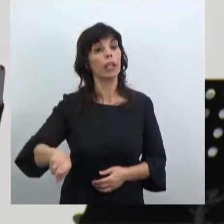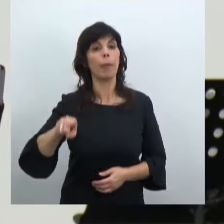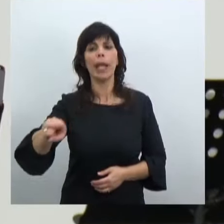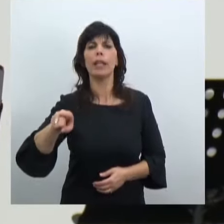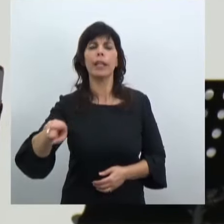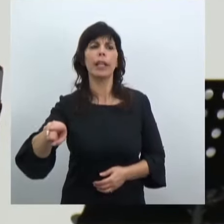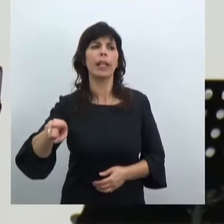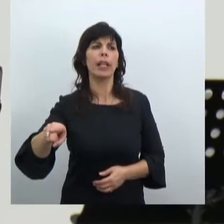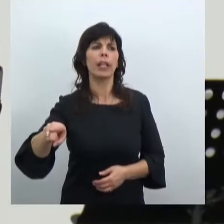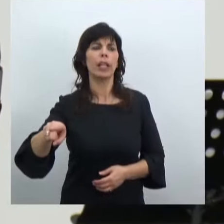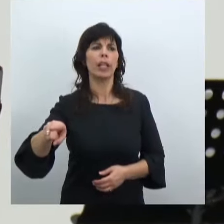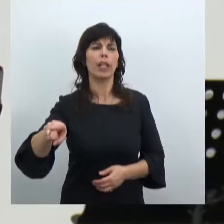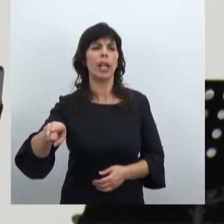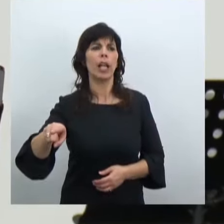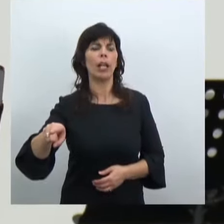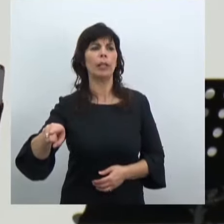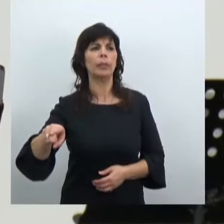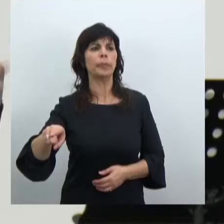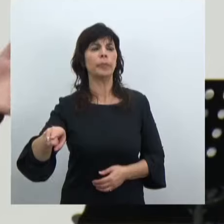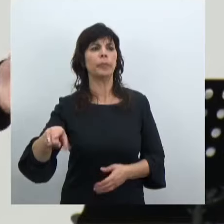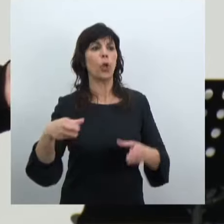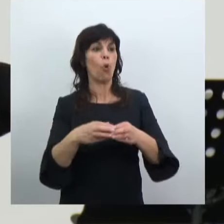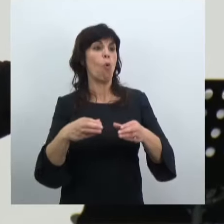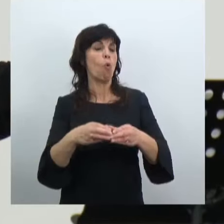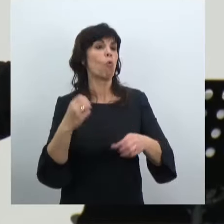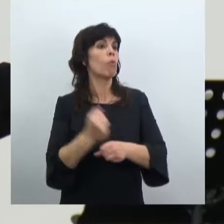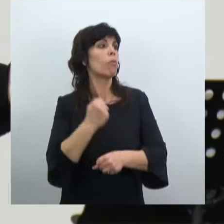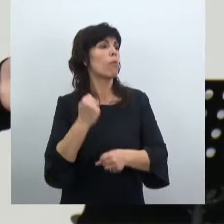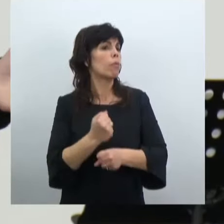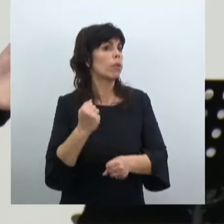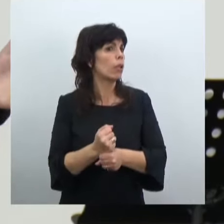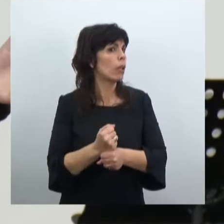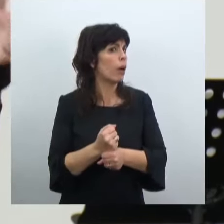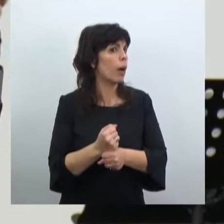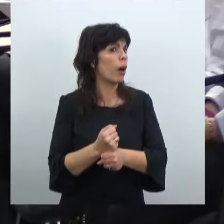que se llama Implantación de... ¿Implantación en español o...?